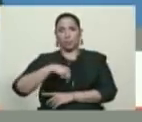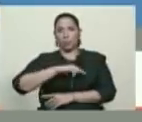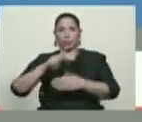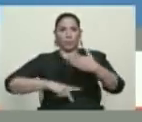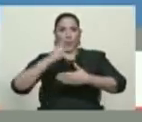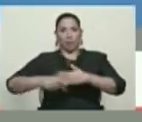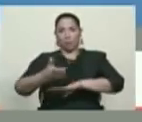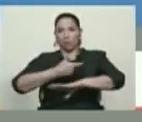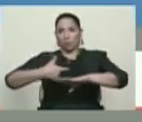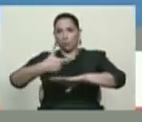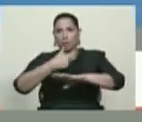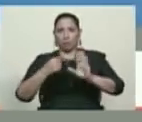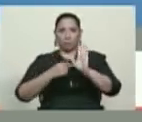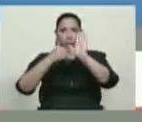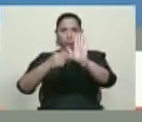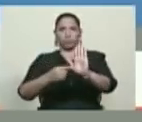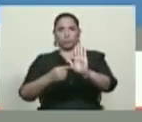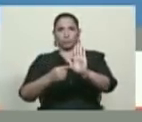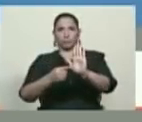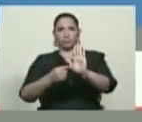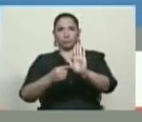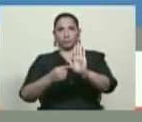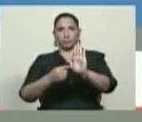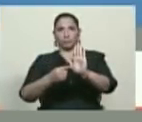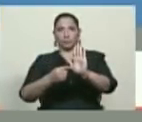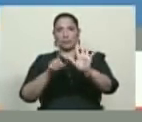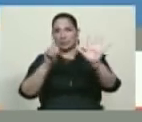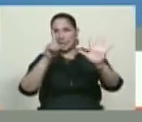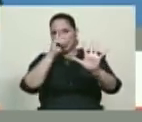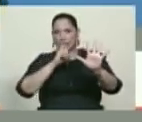de gobierno para este sexenio